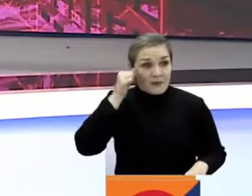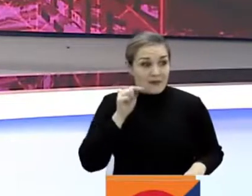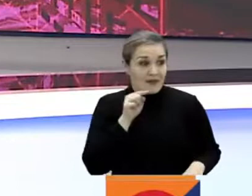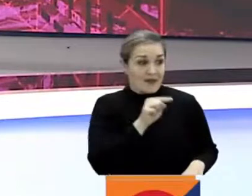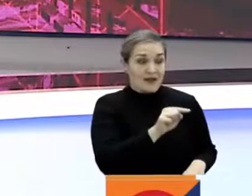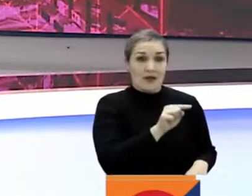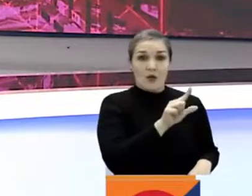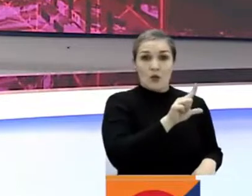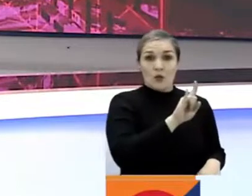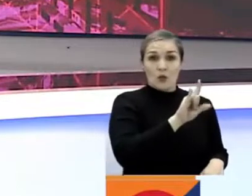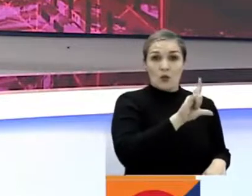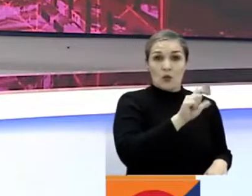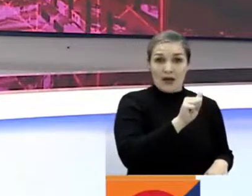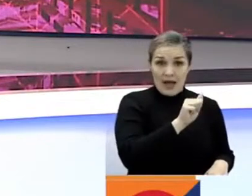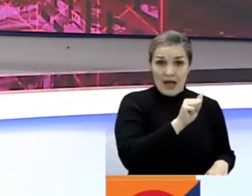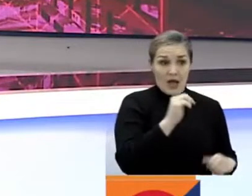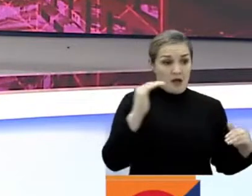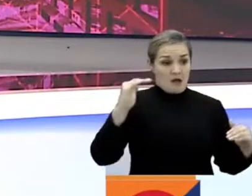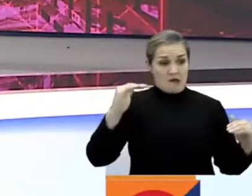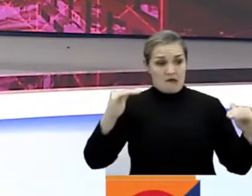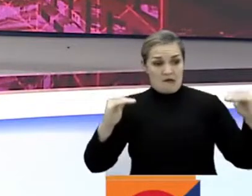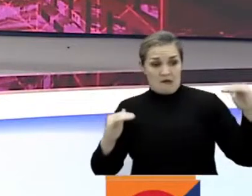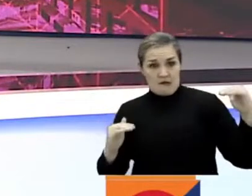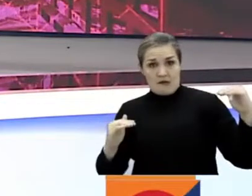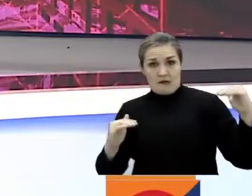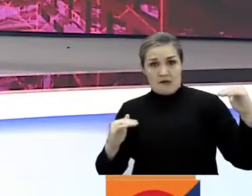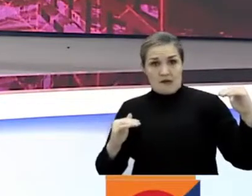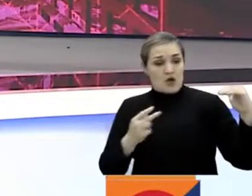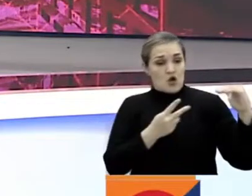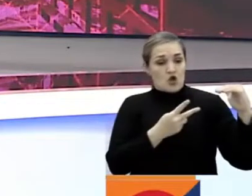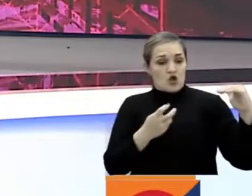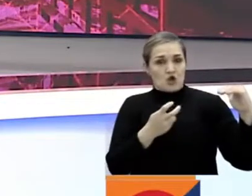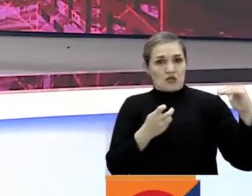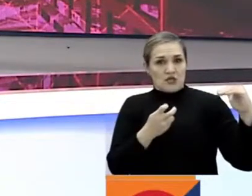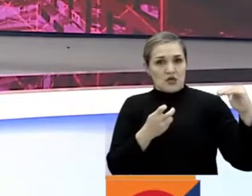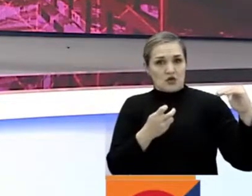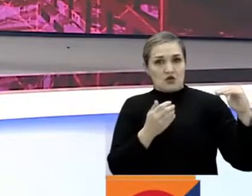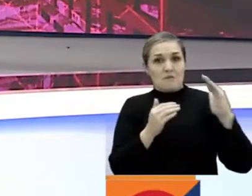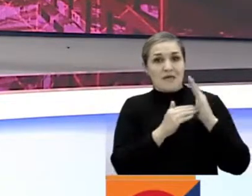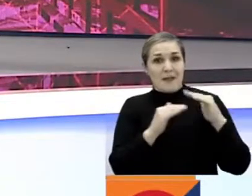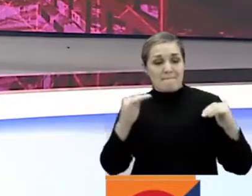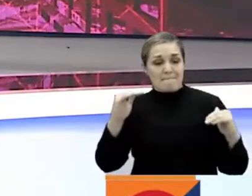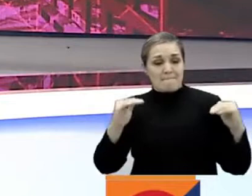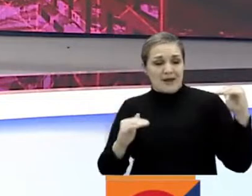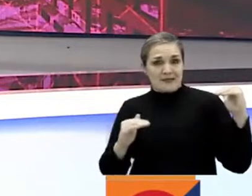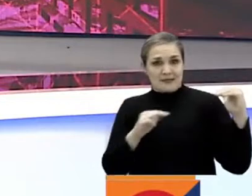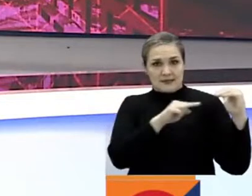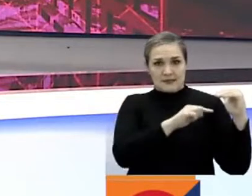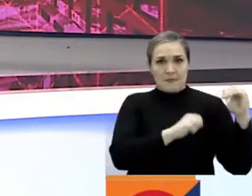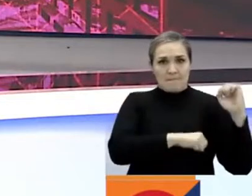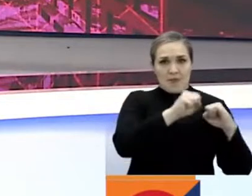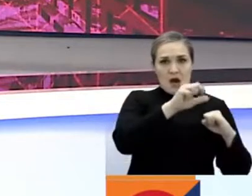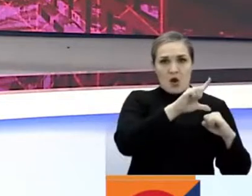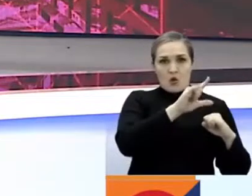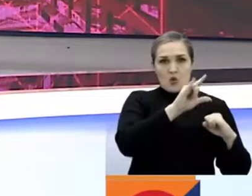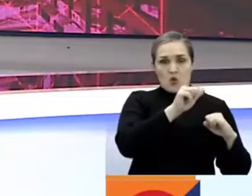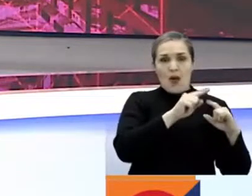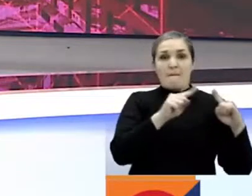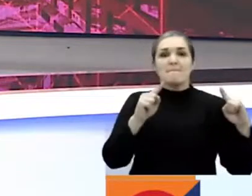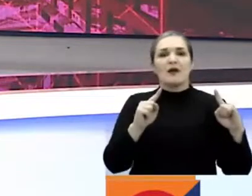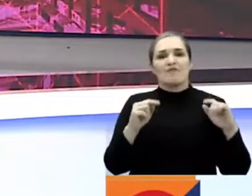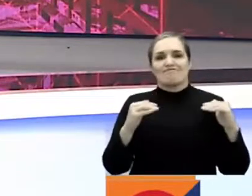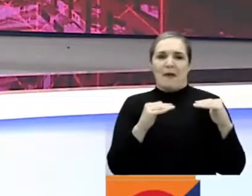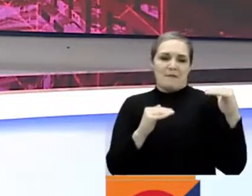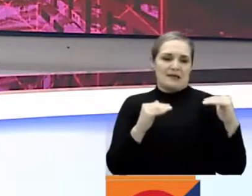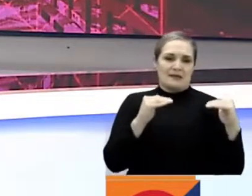Silva supera a Jair Bolsonaro por tan solo 200.000 votos. Cambiamos de tema. Uno de los peores desastres